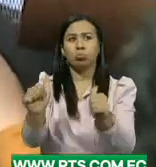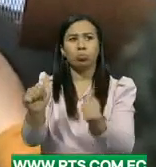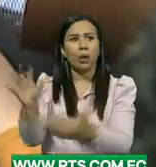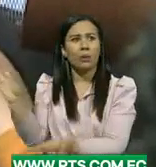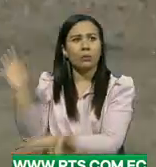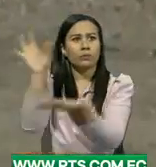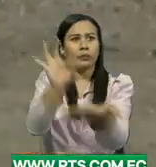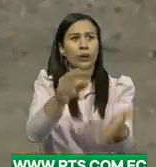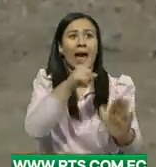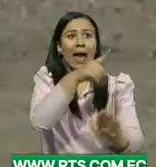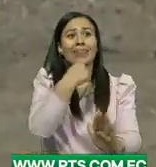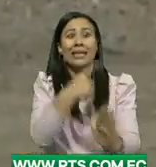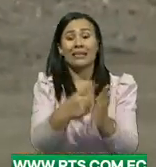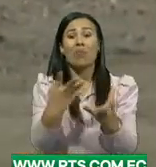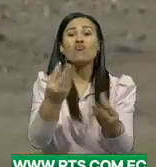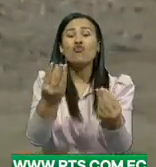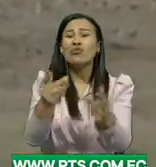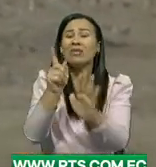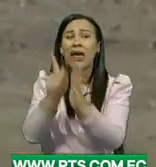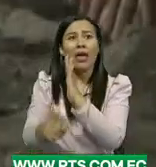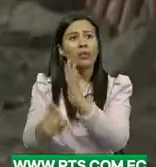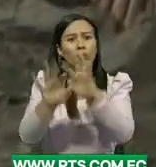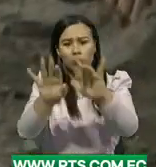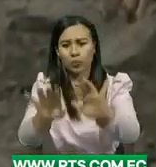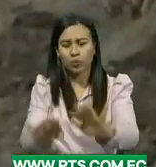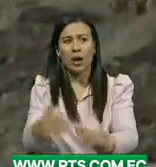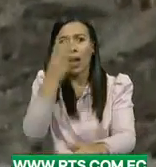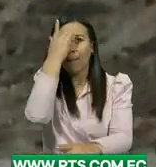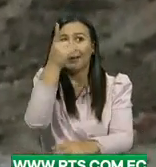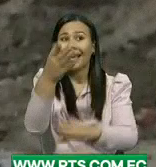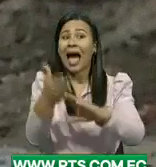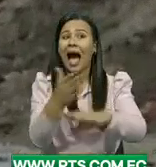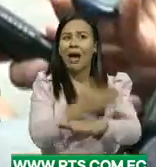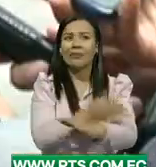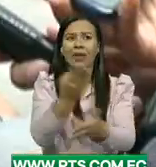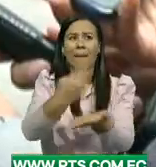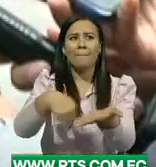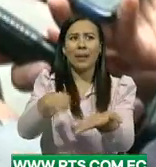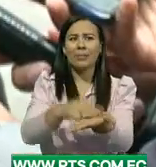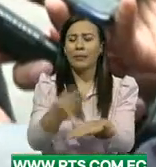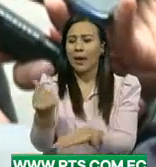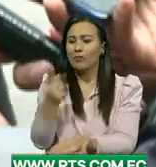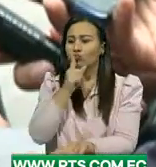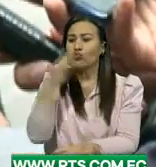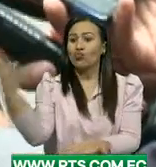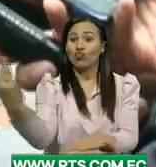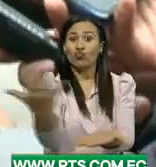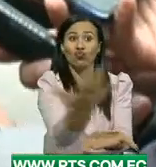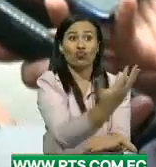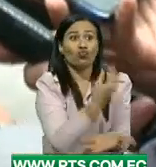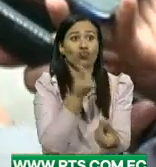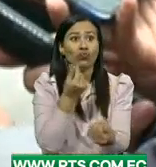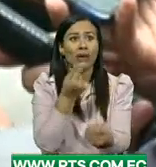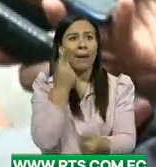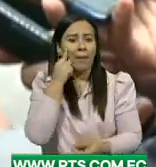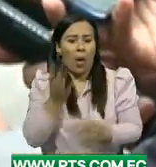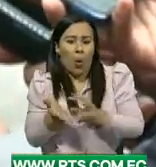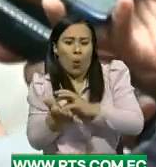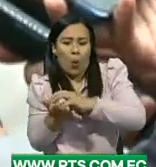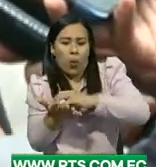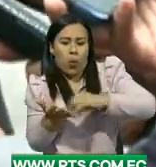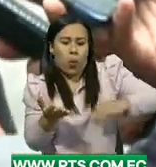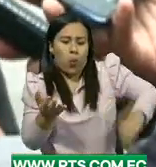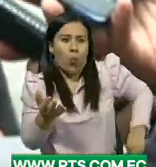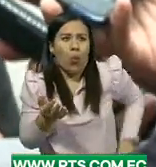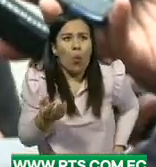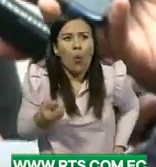denuncia de supuestas irregularidades en la reconstrucción de Manabí. Antes de finalizar el mes de abril, nosotros también ya tendremos listo el material